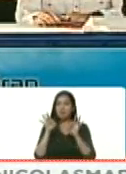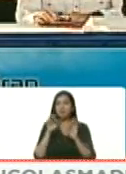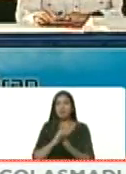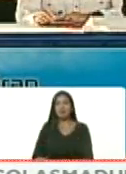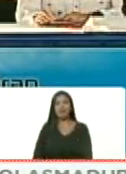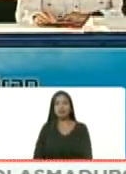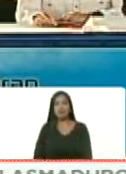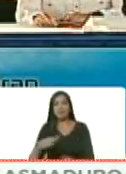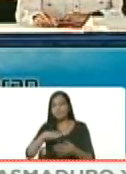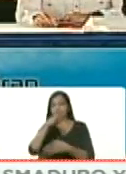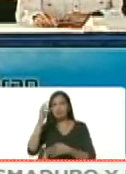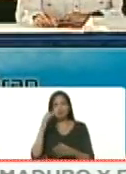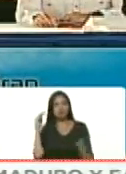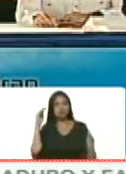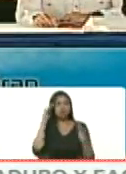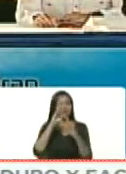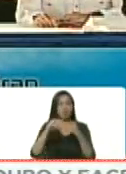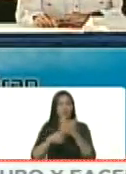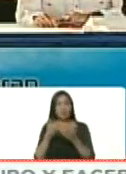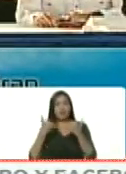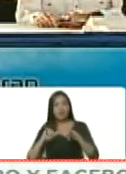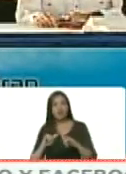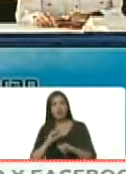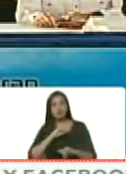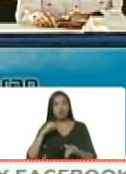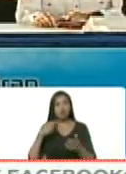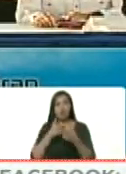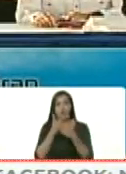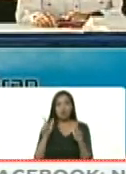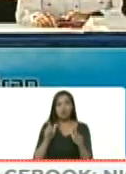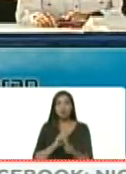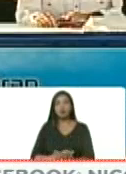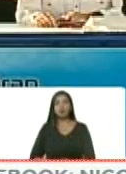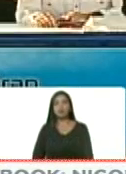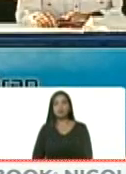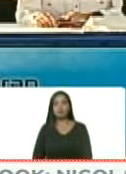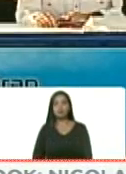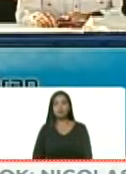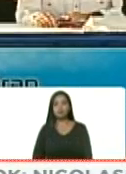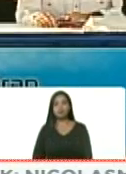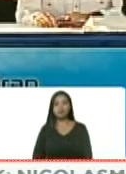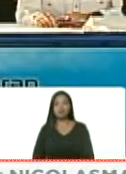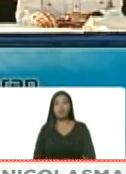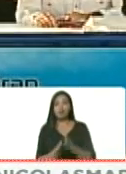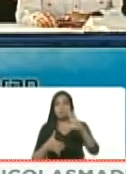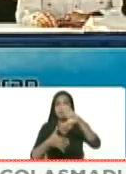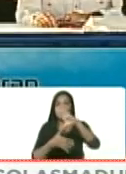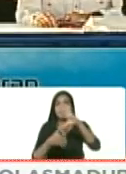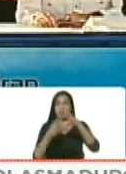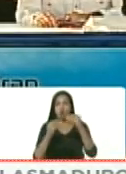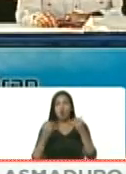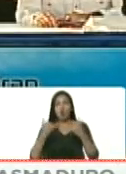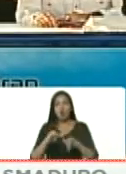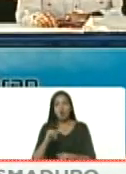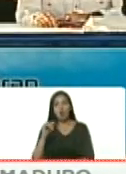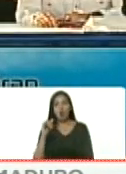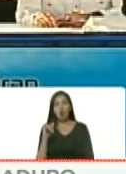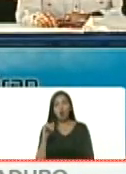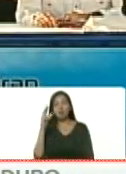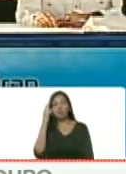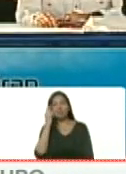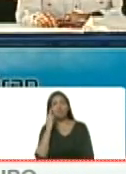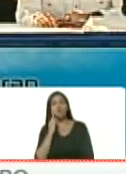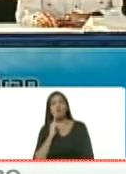elevado espiritualmente, porque somos los hijos de los libertadores de la América. Somos los hijos de Bolívar y